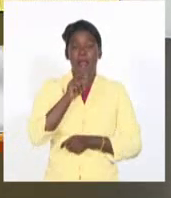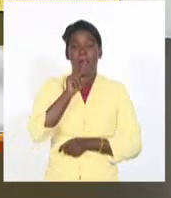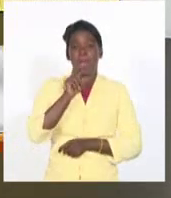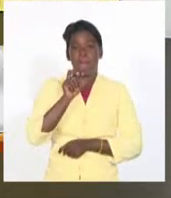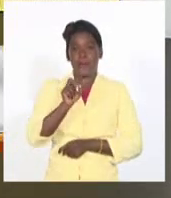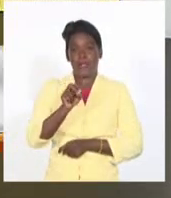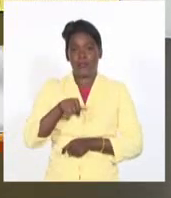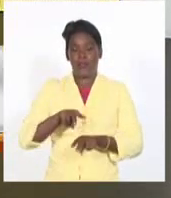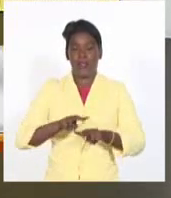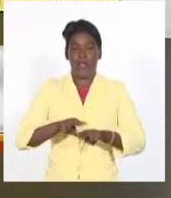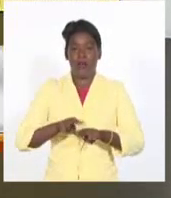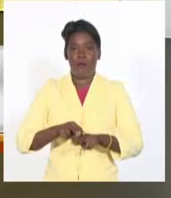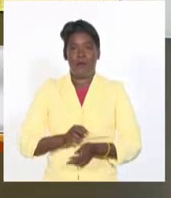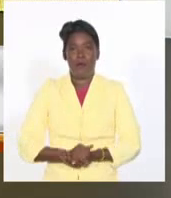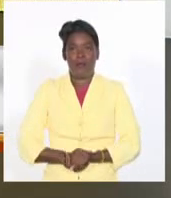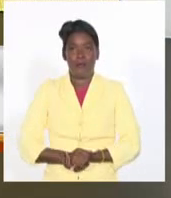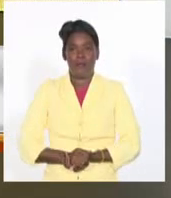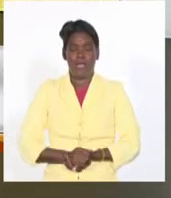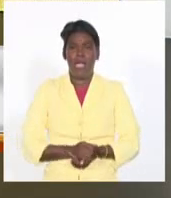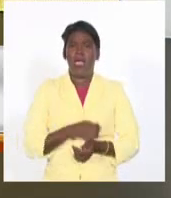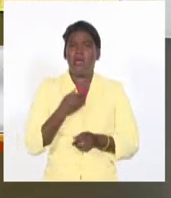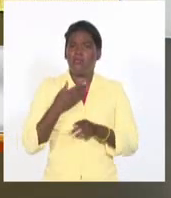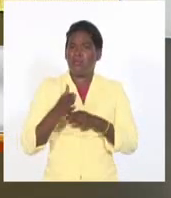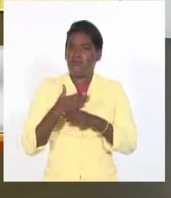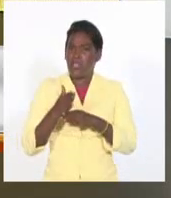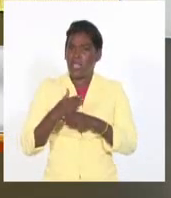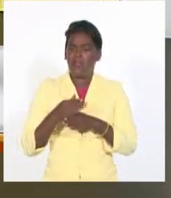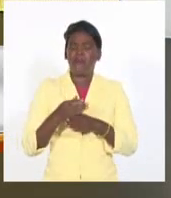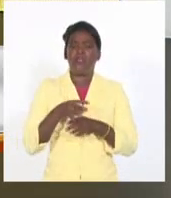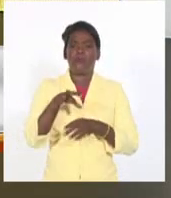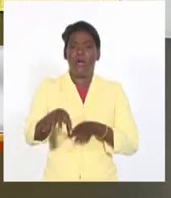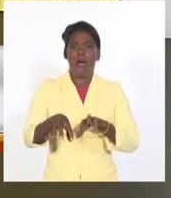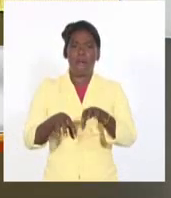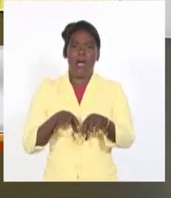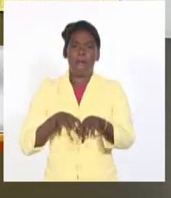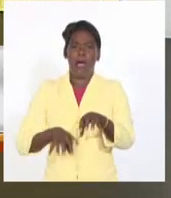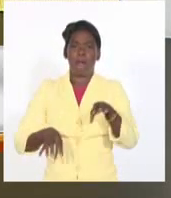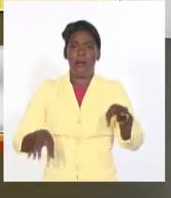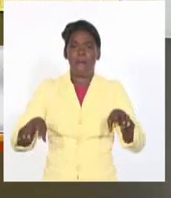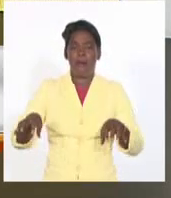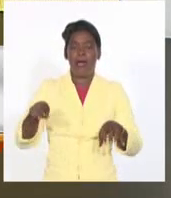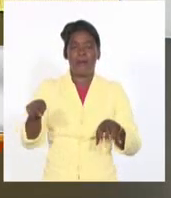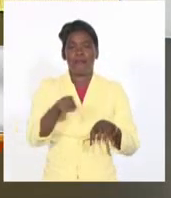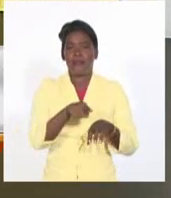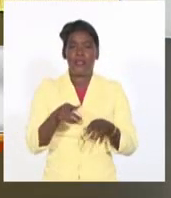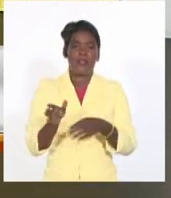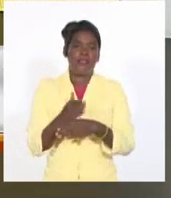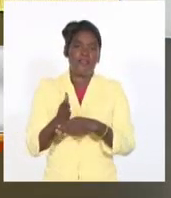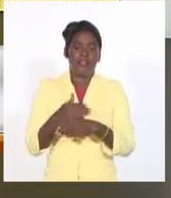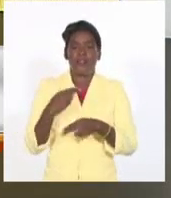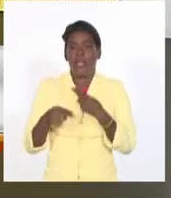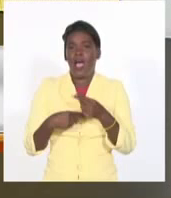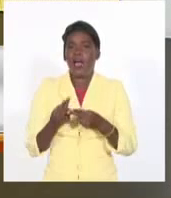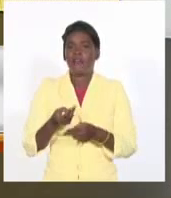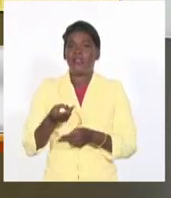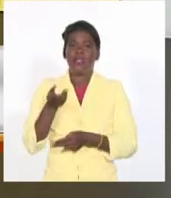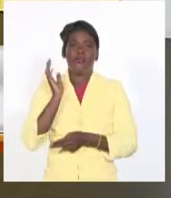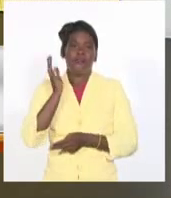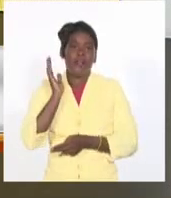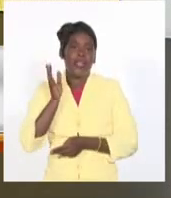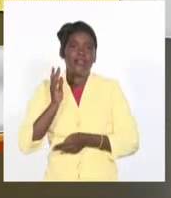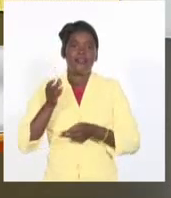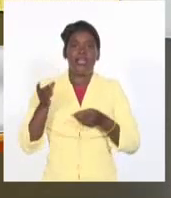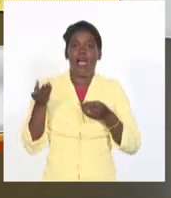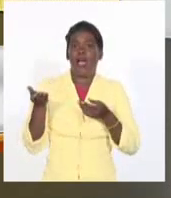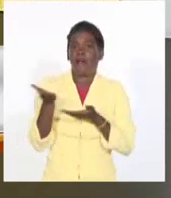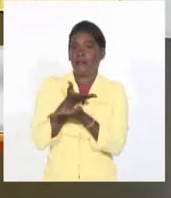Habana. Además de las presentaciones en varias sedes, los espacios de diálogo y debate son imprescindibles en la cita. Este jueves,